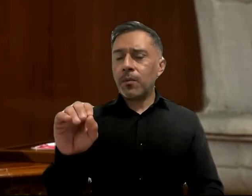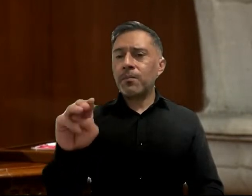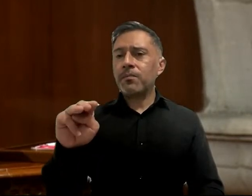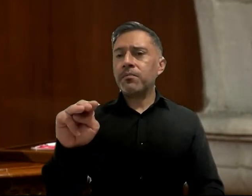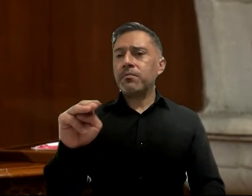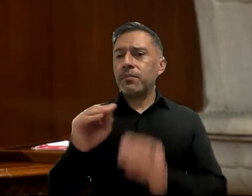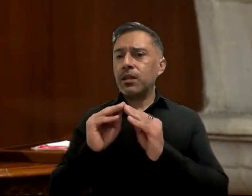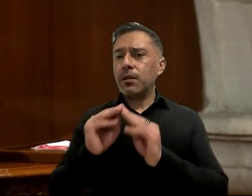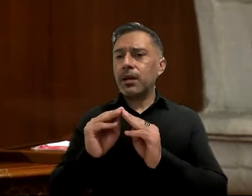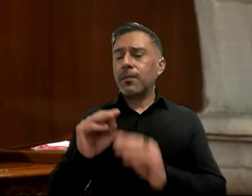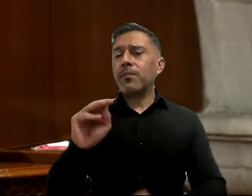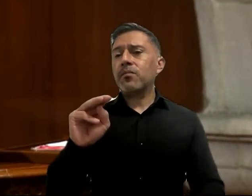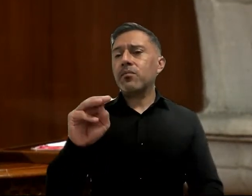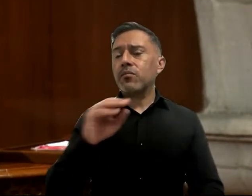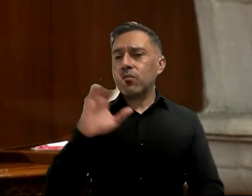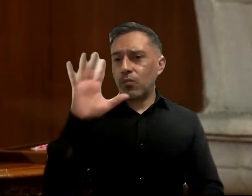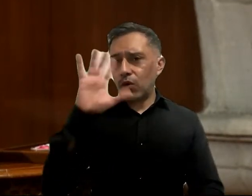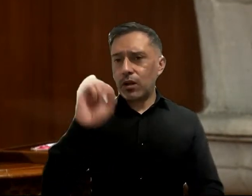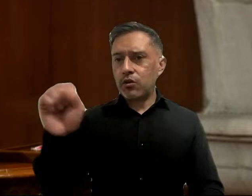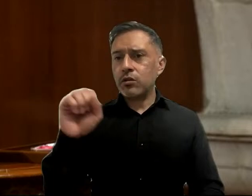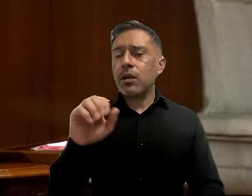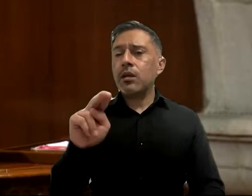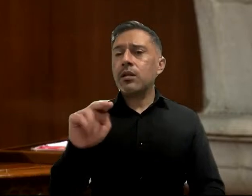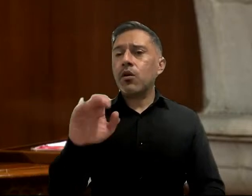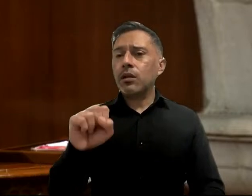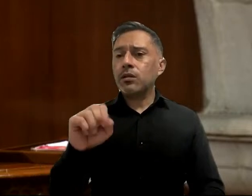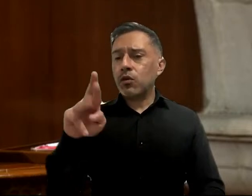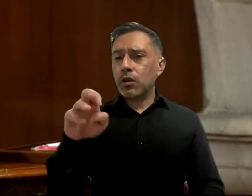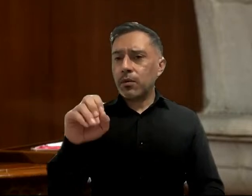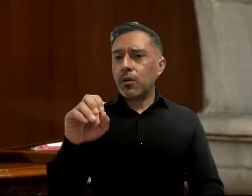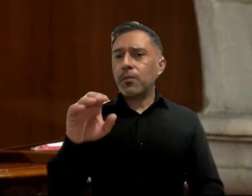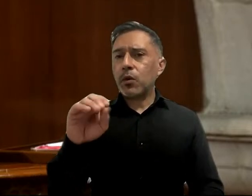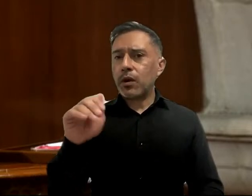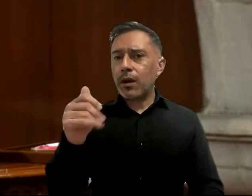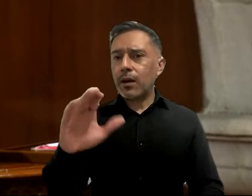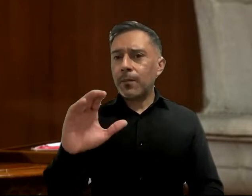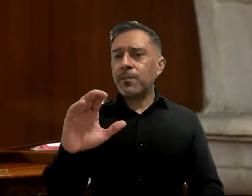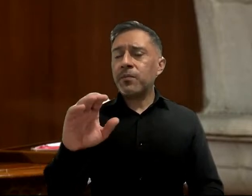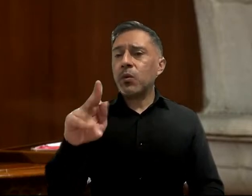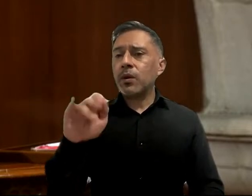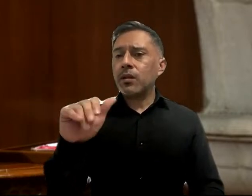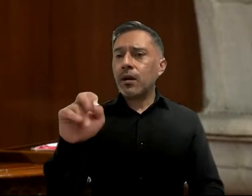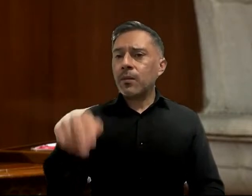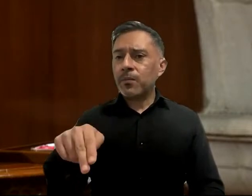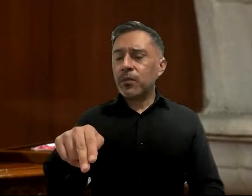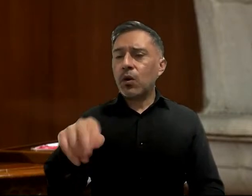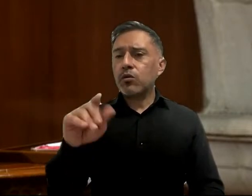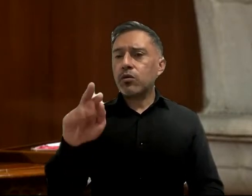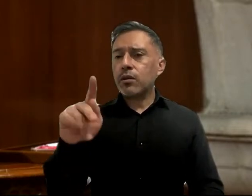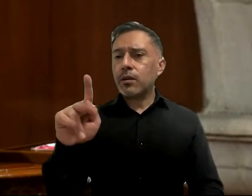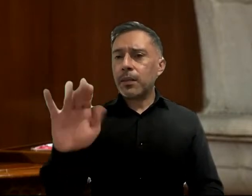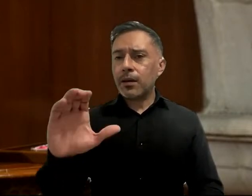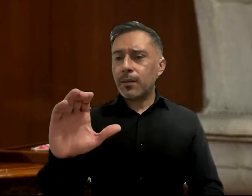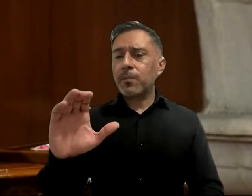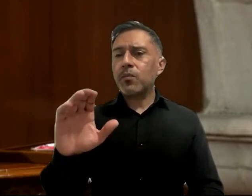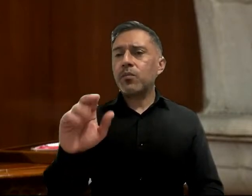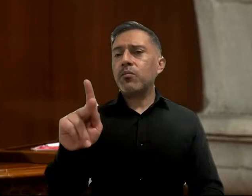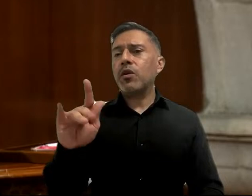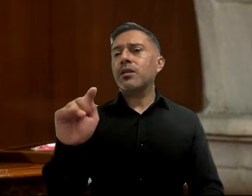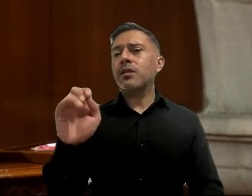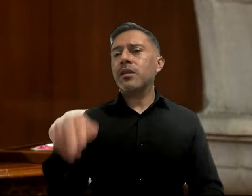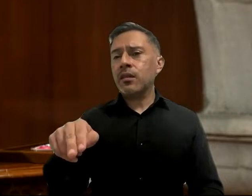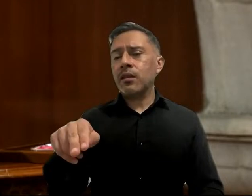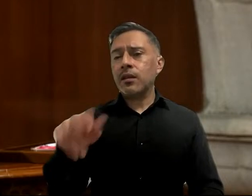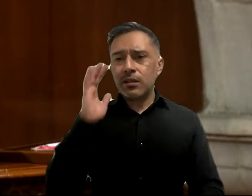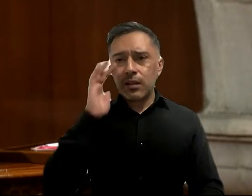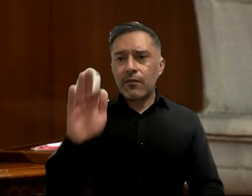Metepec, Morelos, Nicolás Romero, Ocoyoacac, Ocuilan, Otzolotepec, Polotitlán, San